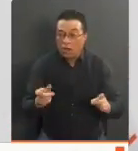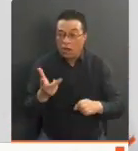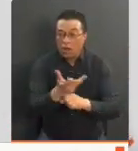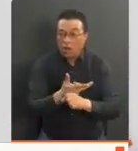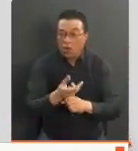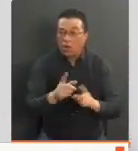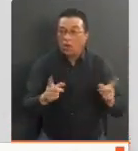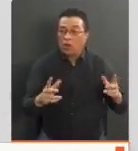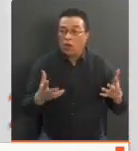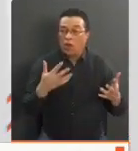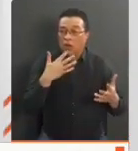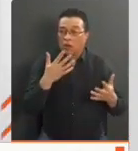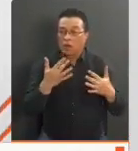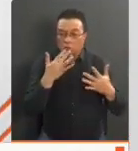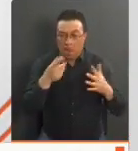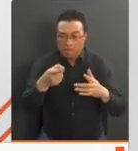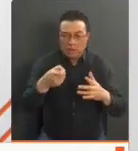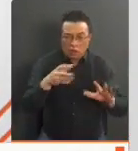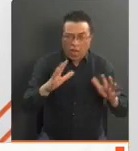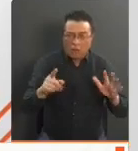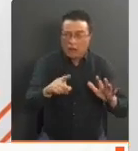con una pistola.